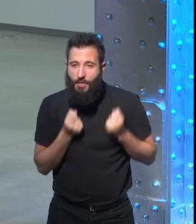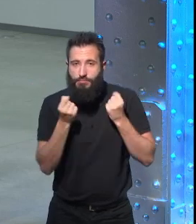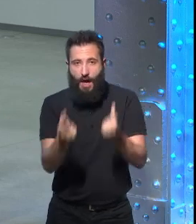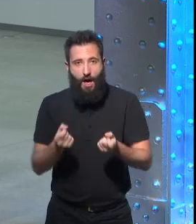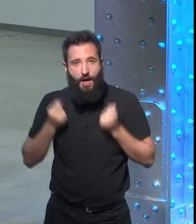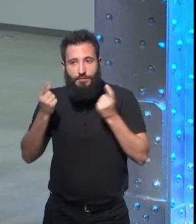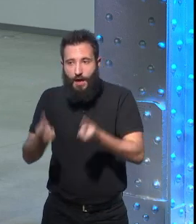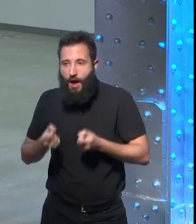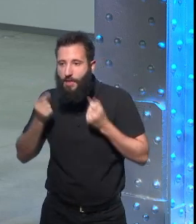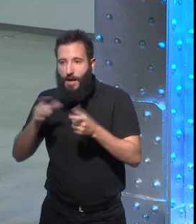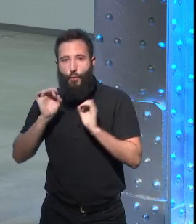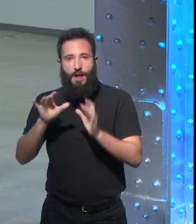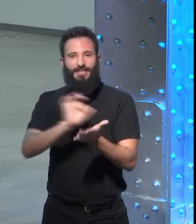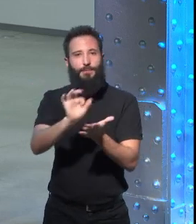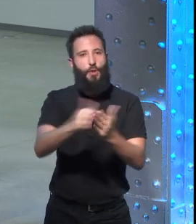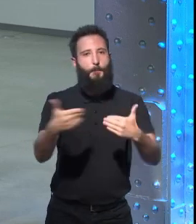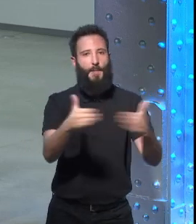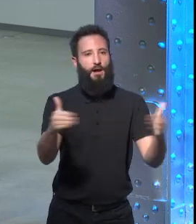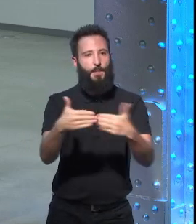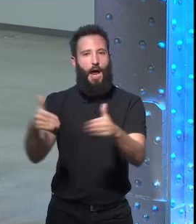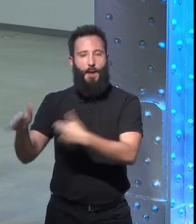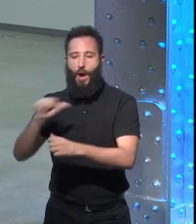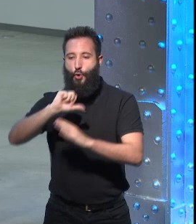servicios completamente abiertos, sin ningún tipo